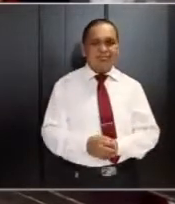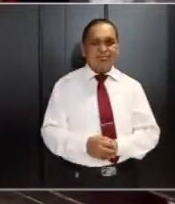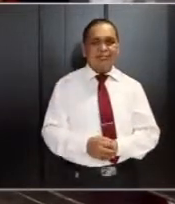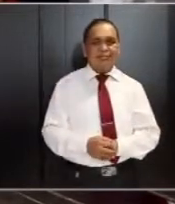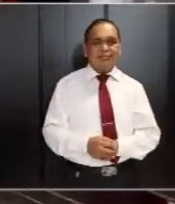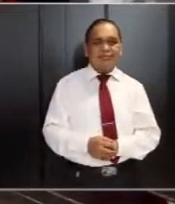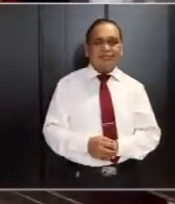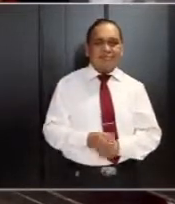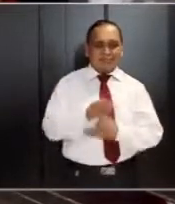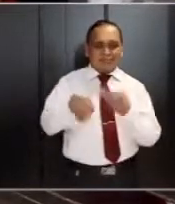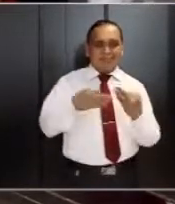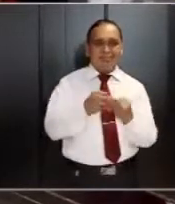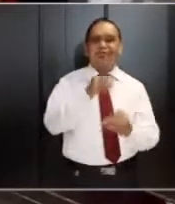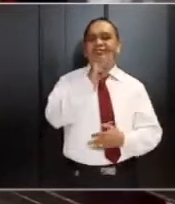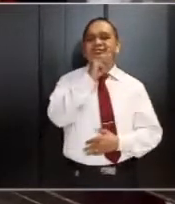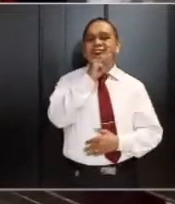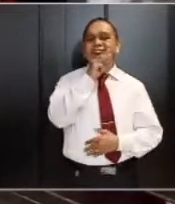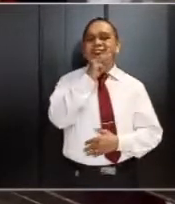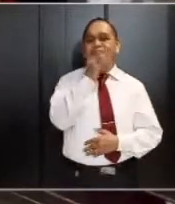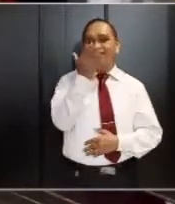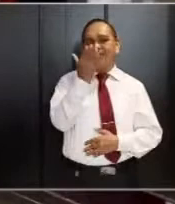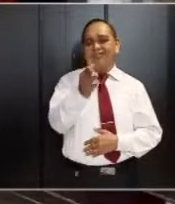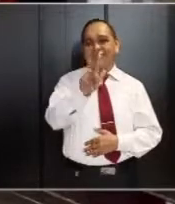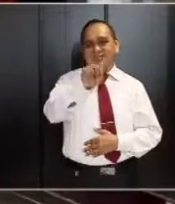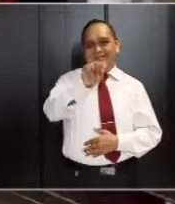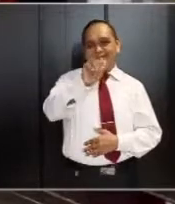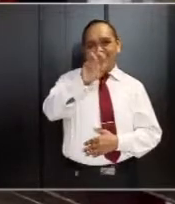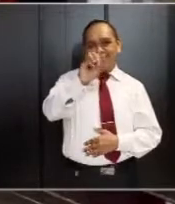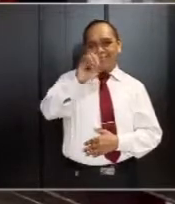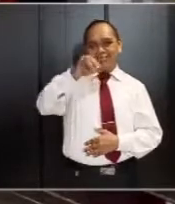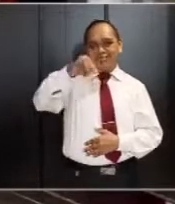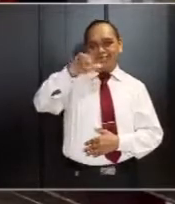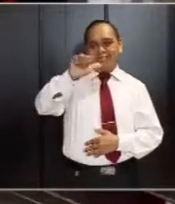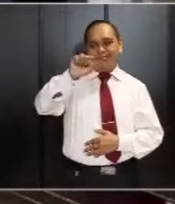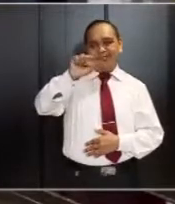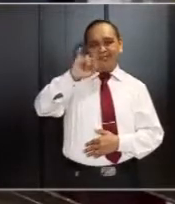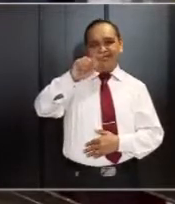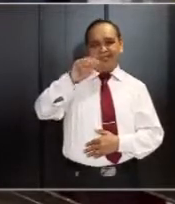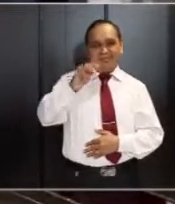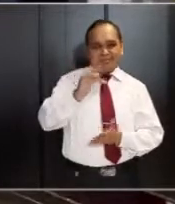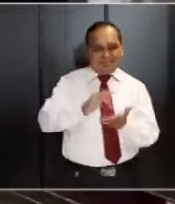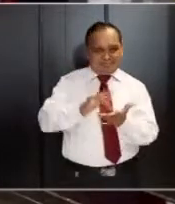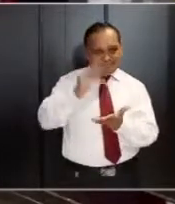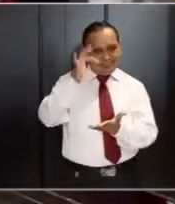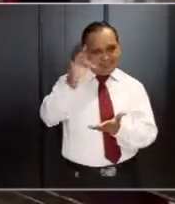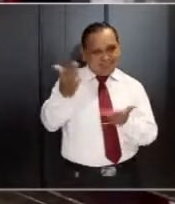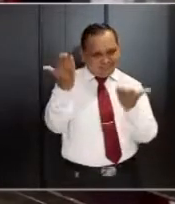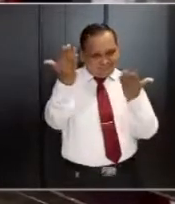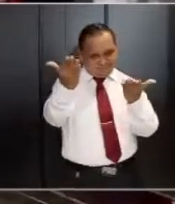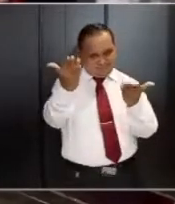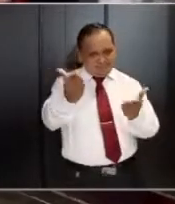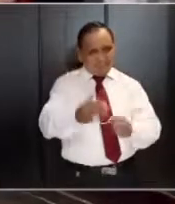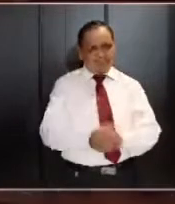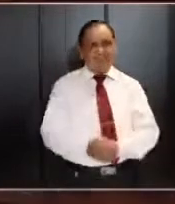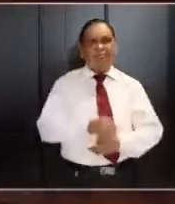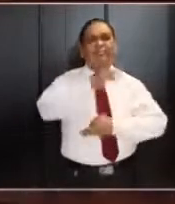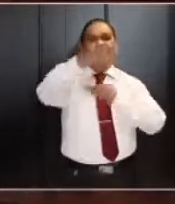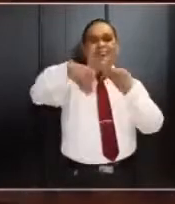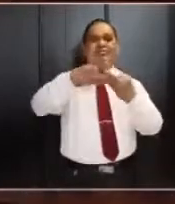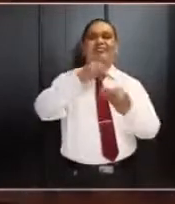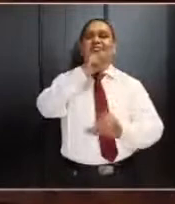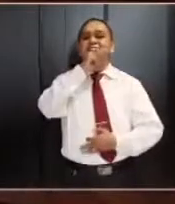felicidades a toda la mamita. Y por llamarte Tomasita. Gracias, mi amor, ¿eh? Gracias. Sí, sí, sí. A todas